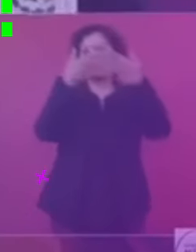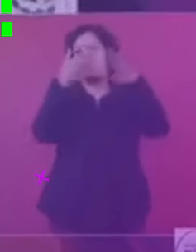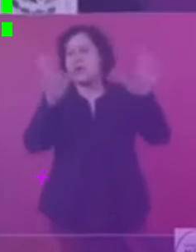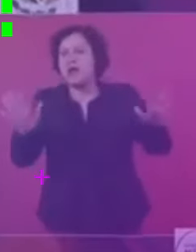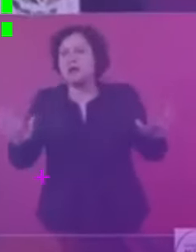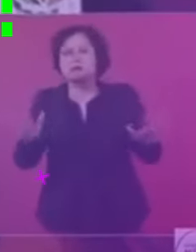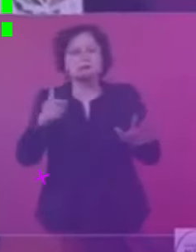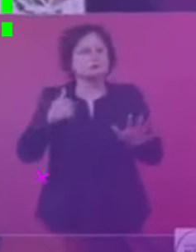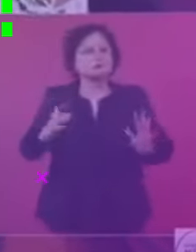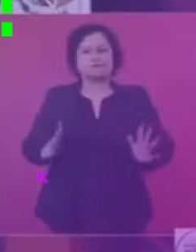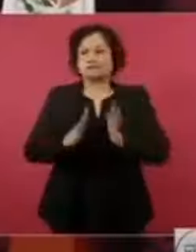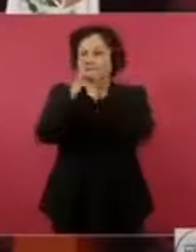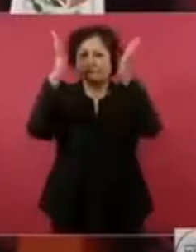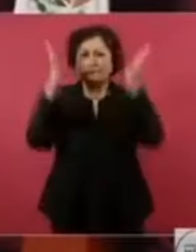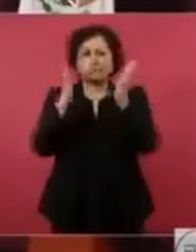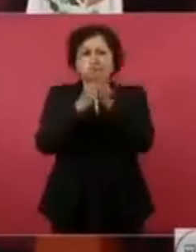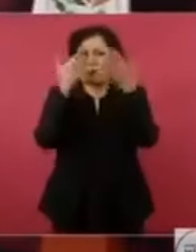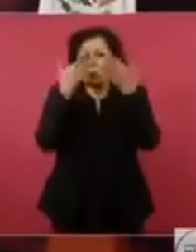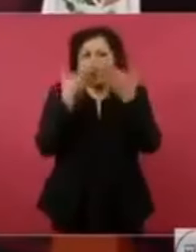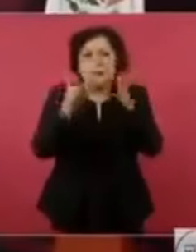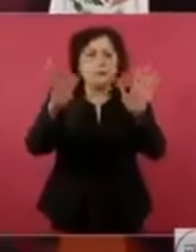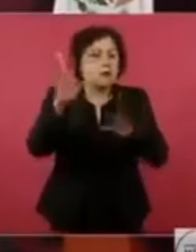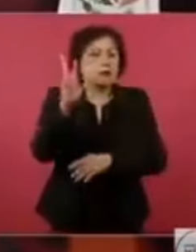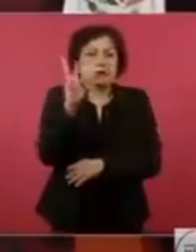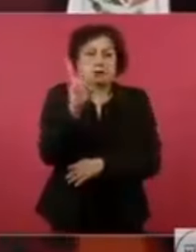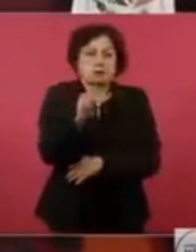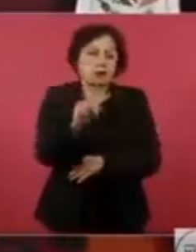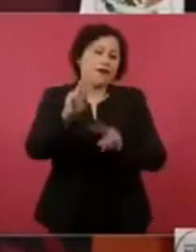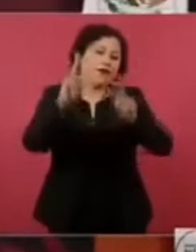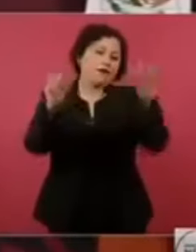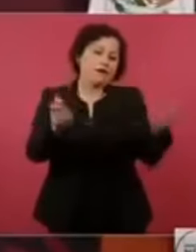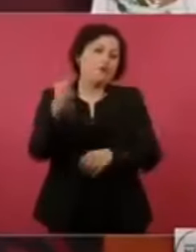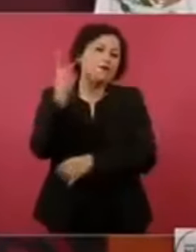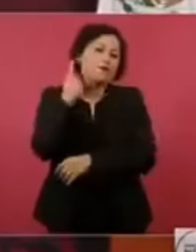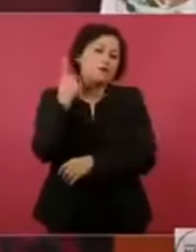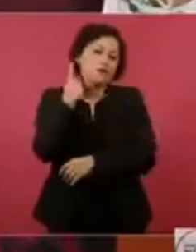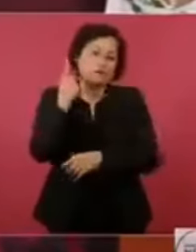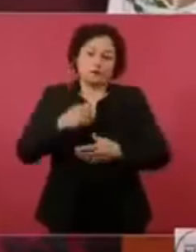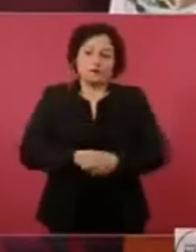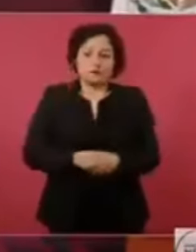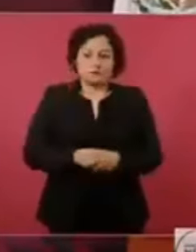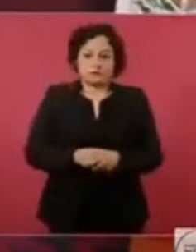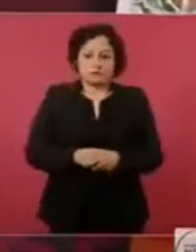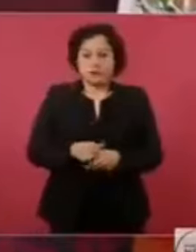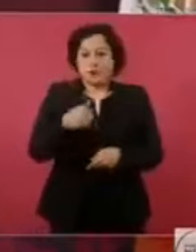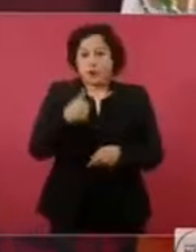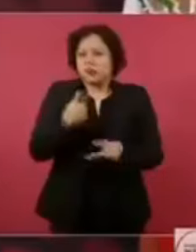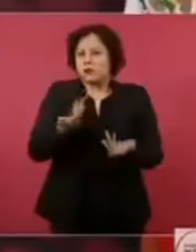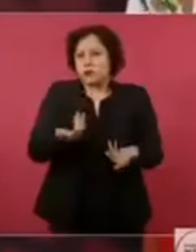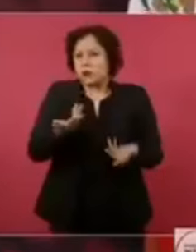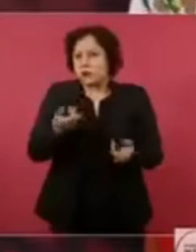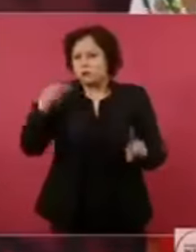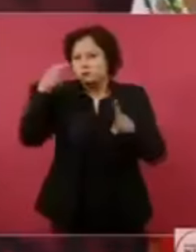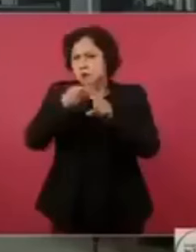va a publicar en ellas nada, hasta dentro de unos 3 o 4 años. Híjole, cómo